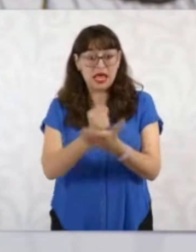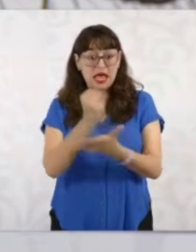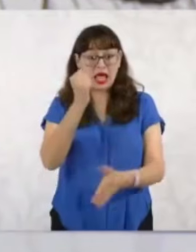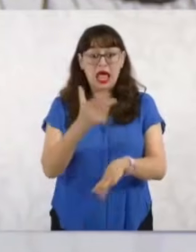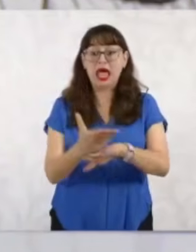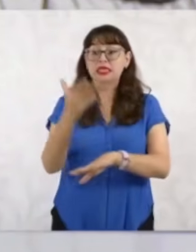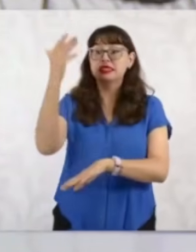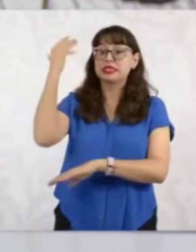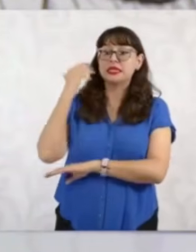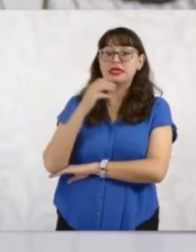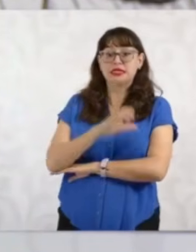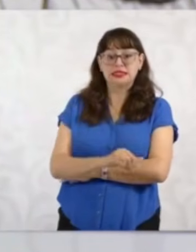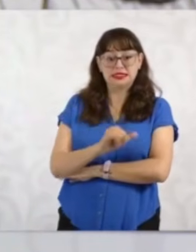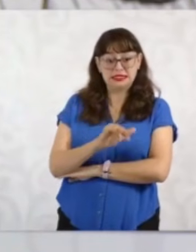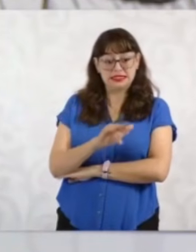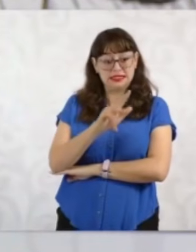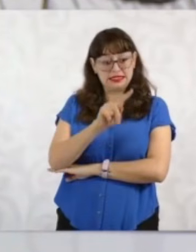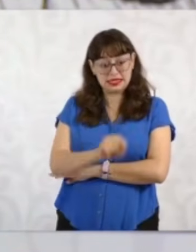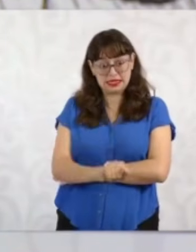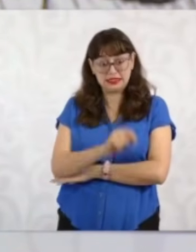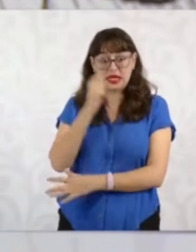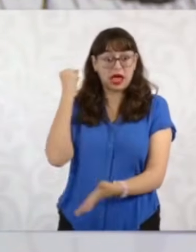CIRT.